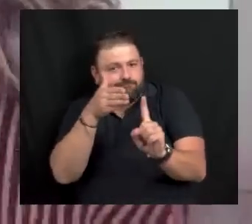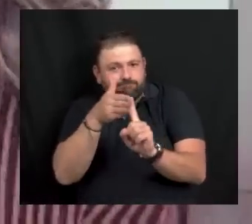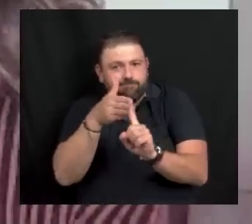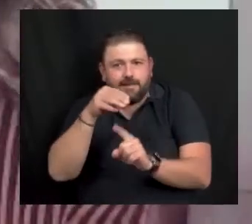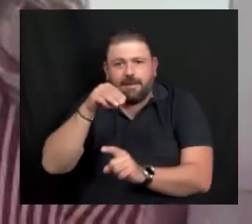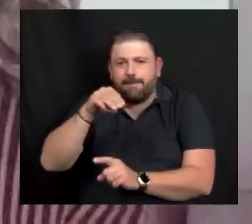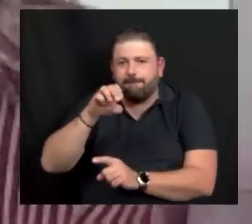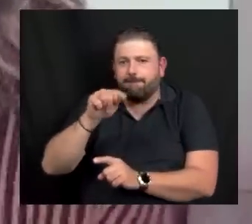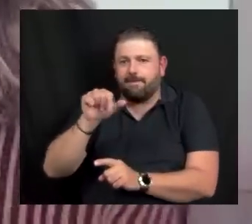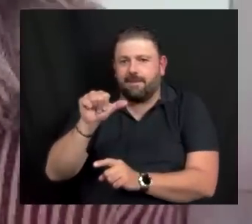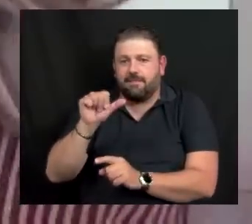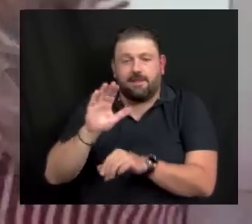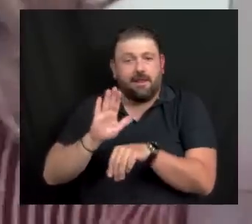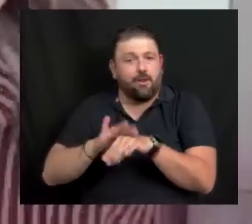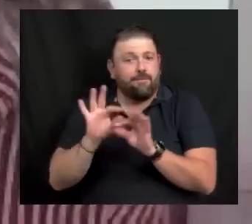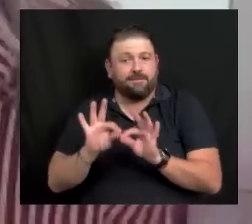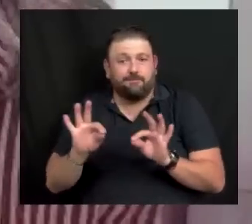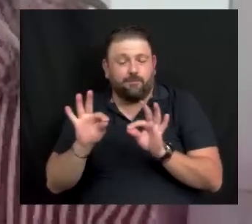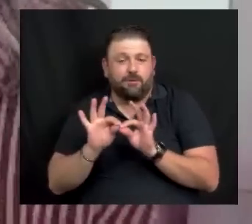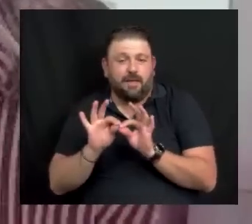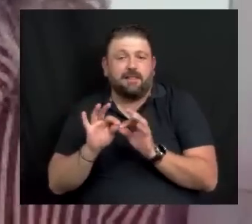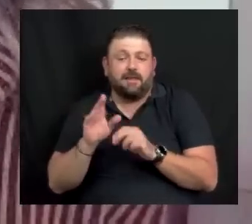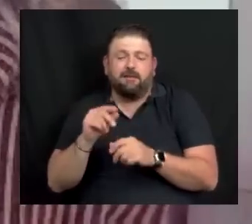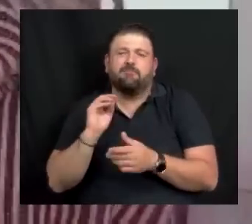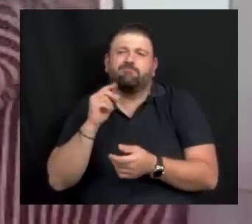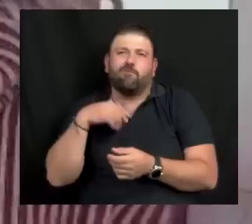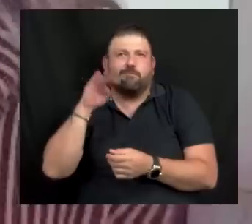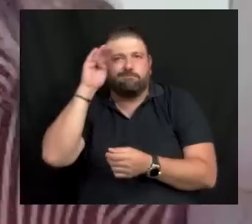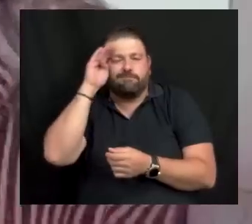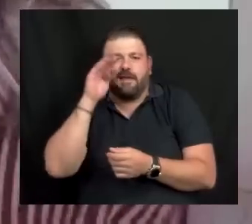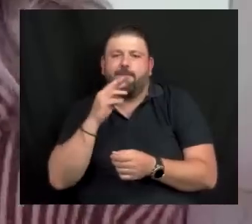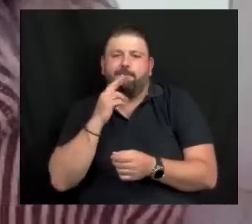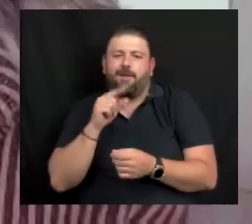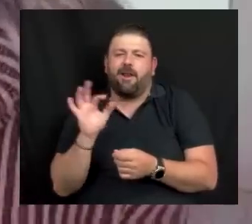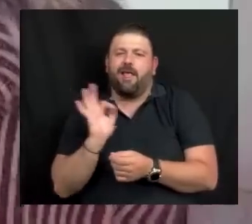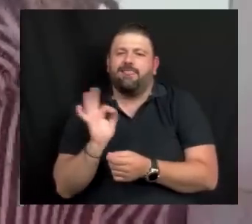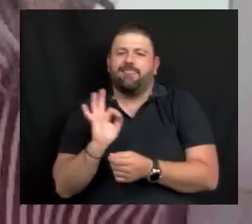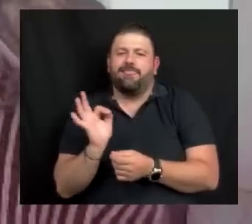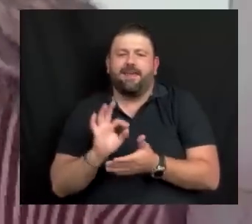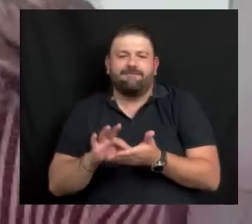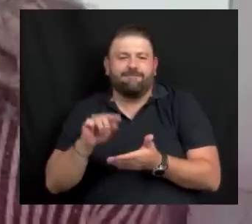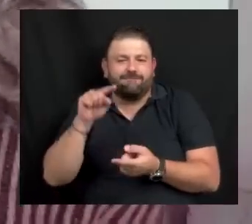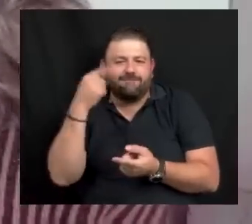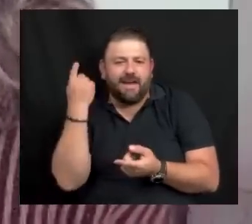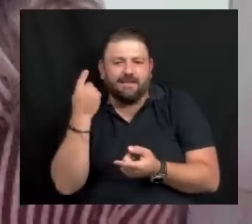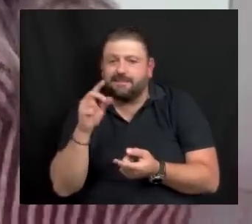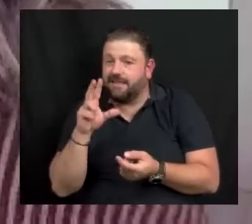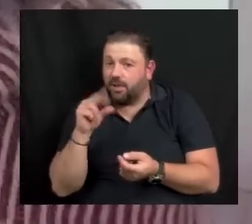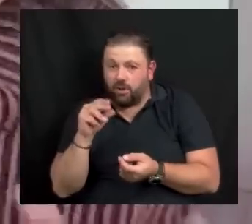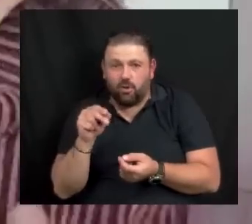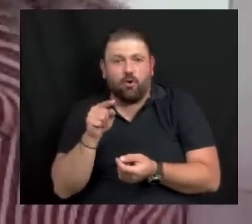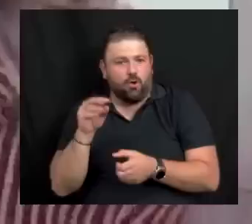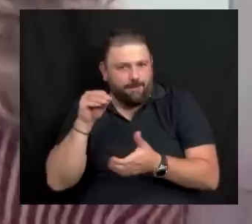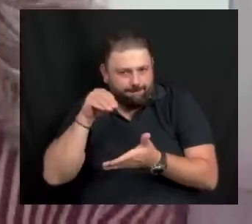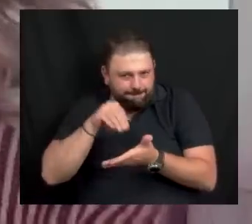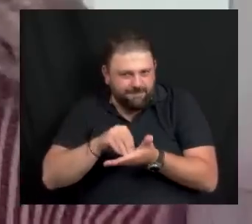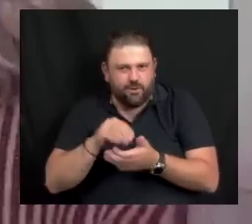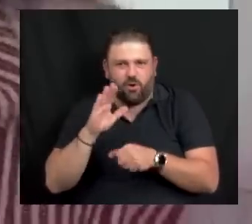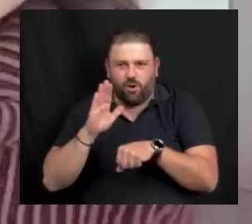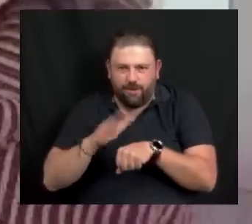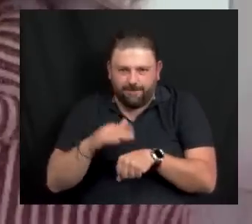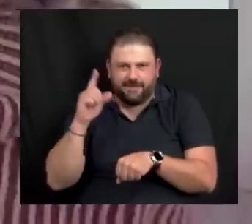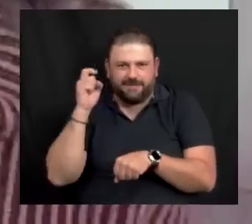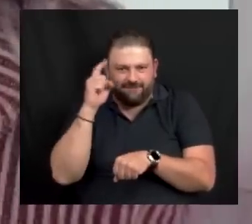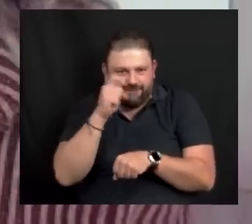listota, dices, no, pues me voy por la más fácil. ¡No! Entonces, se quedarán pendientes aquellas cosas que te hacen crecer, que te hacen